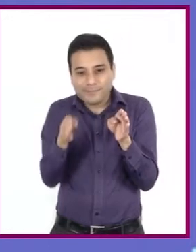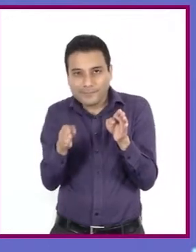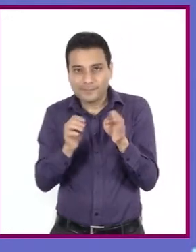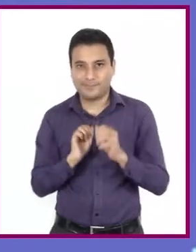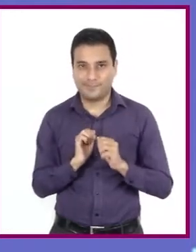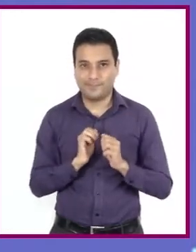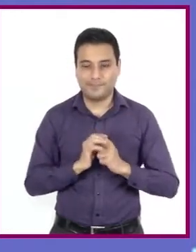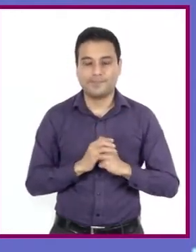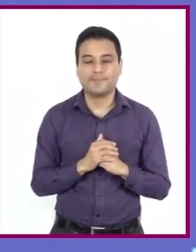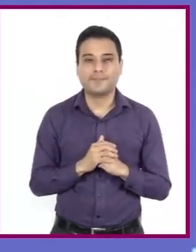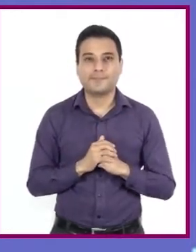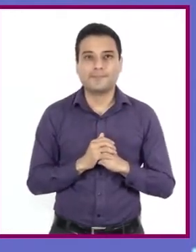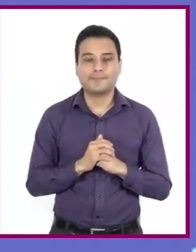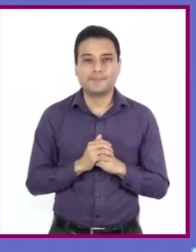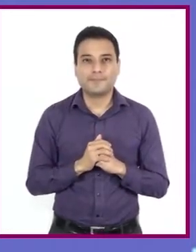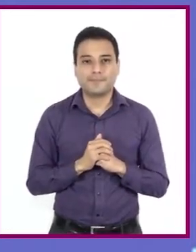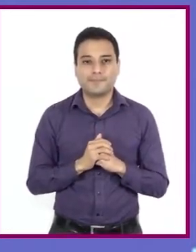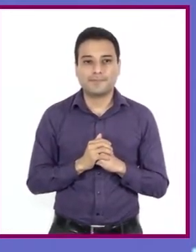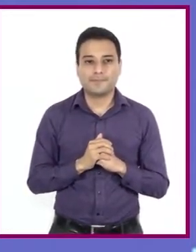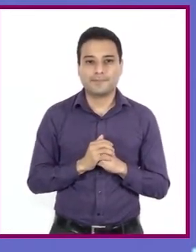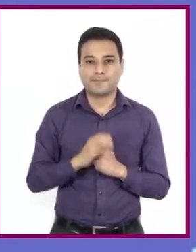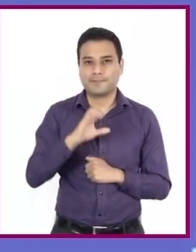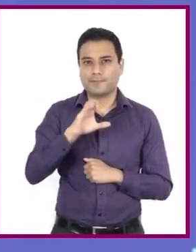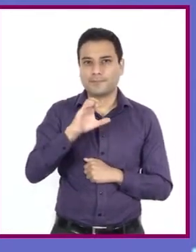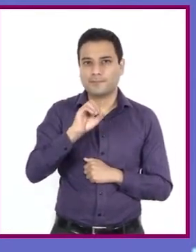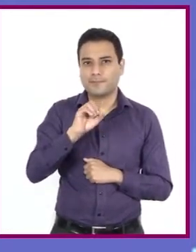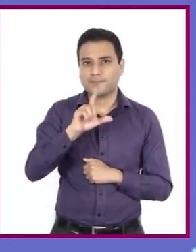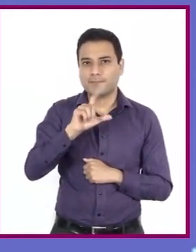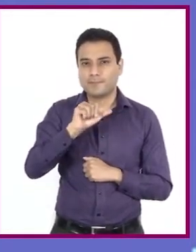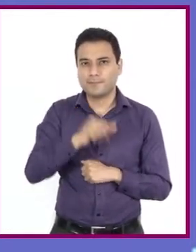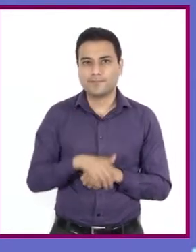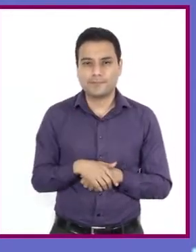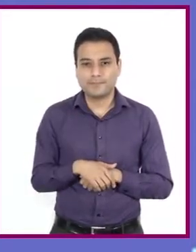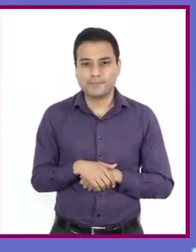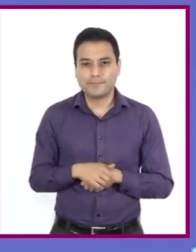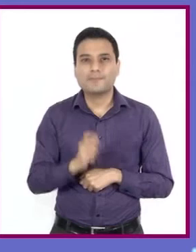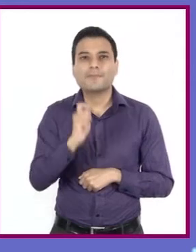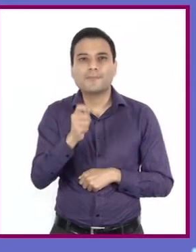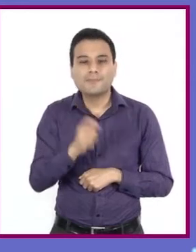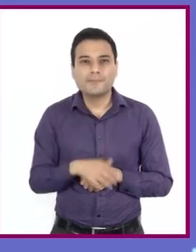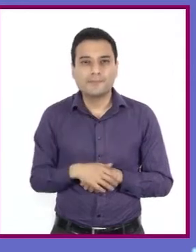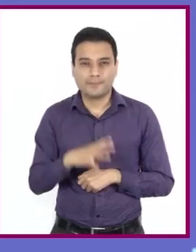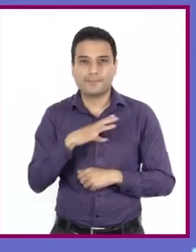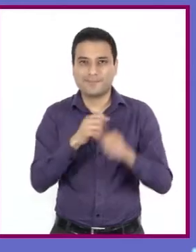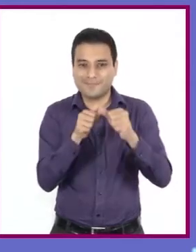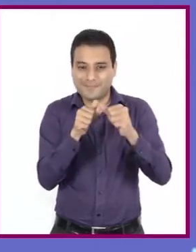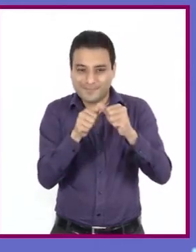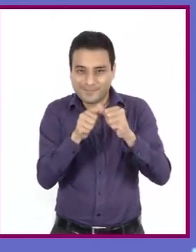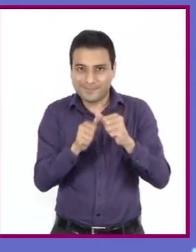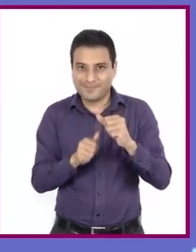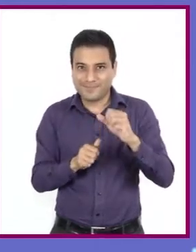cerrándose. Cola. Prolongación inferior de algunos rasgos.